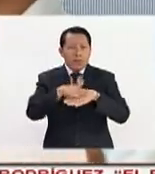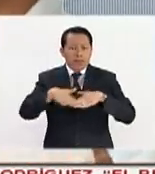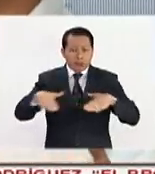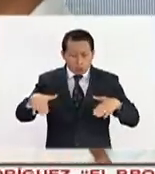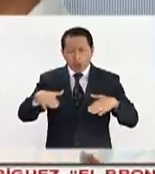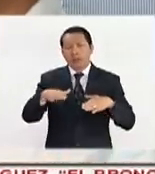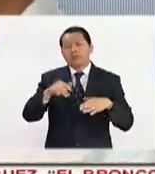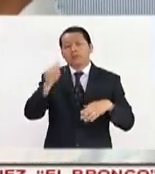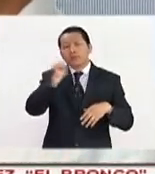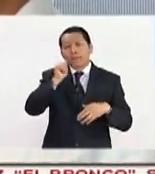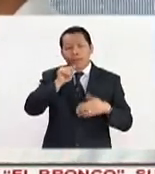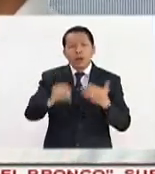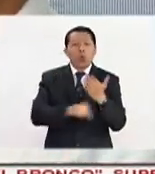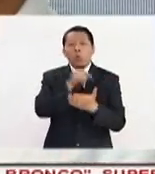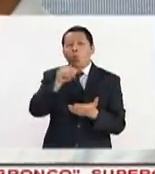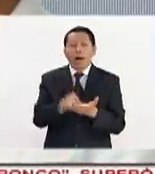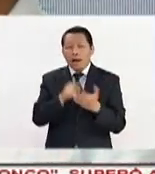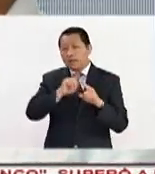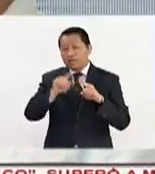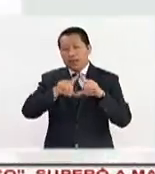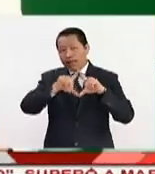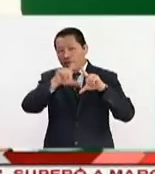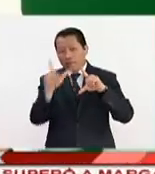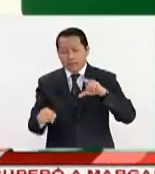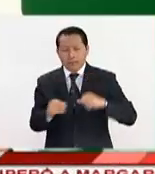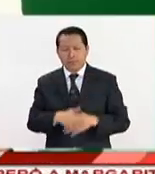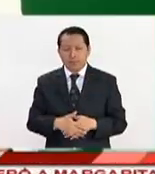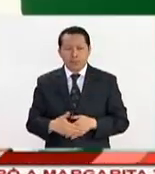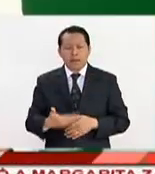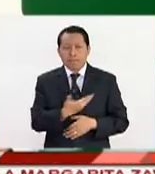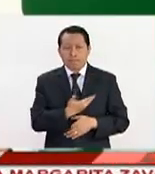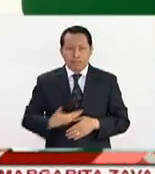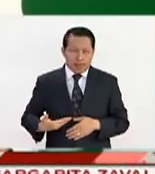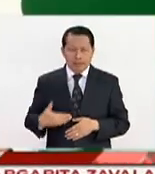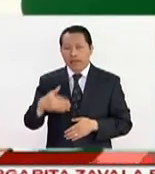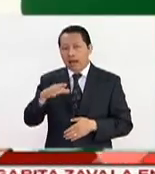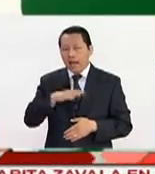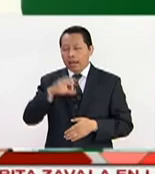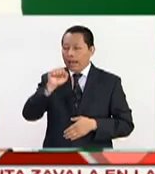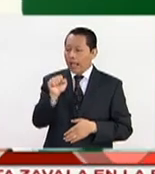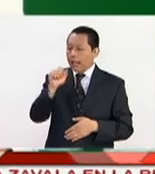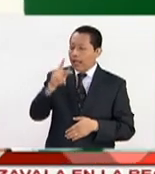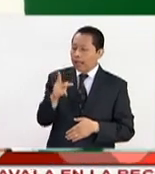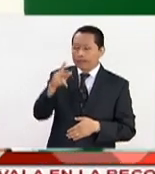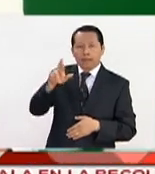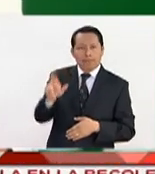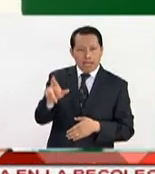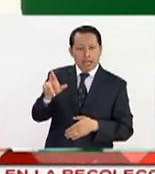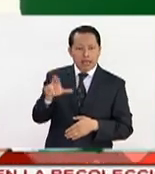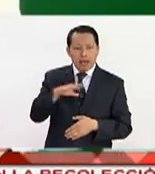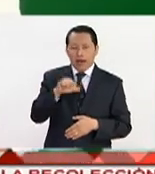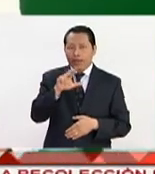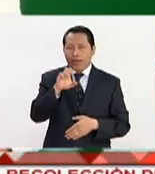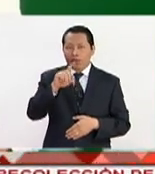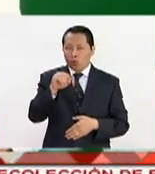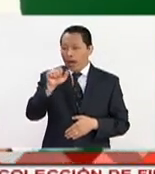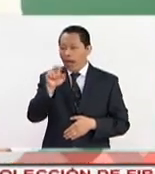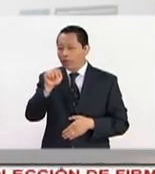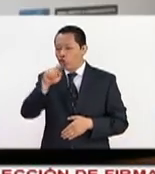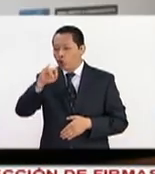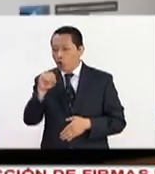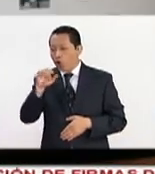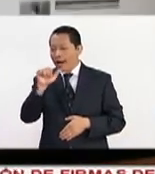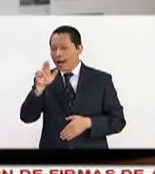en todos los rincones de nuestro país. El presidente del Sistema Público de Radiodifusión del Estado mexicano, Armando Antonio Carrillo